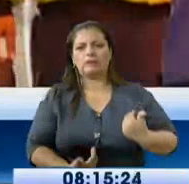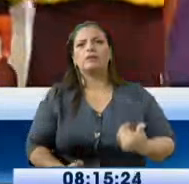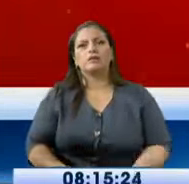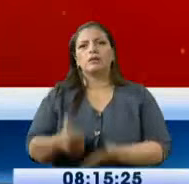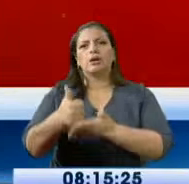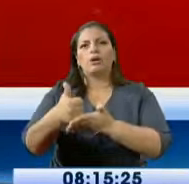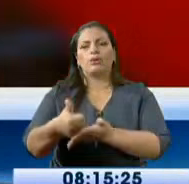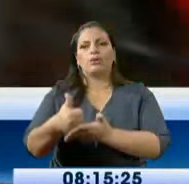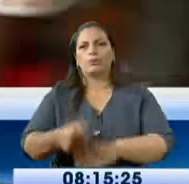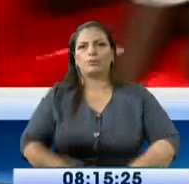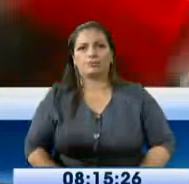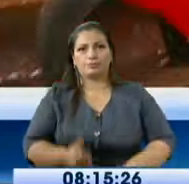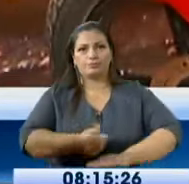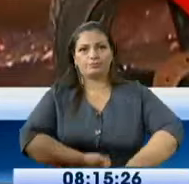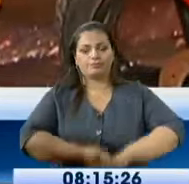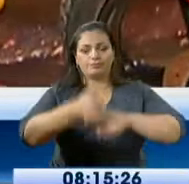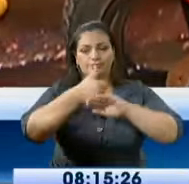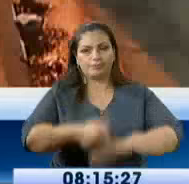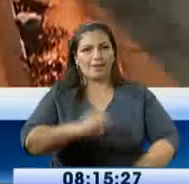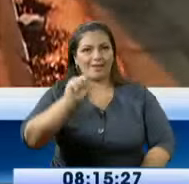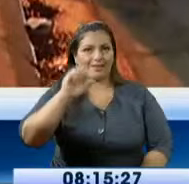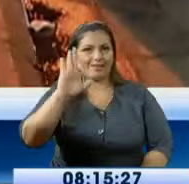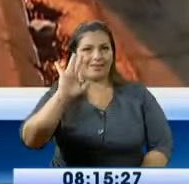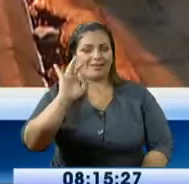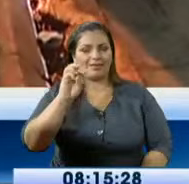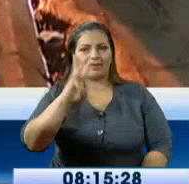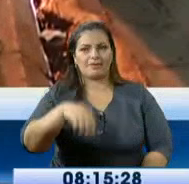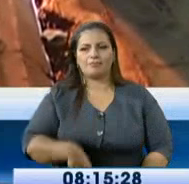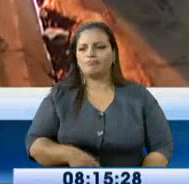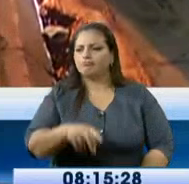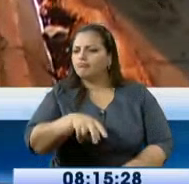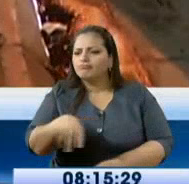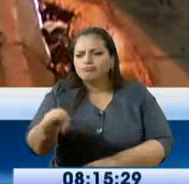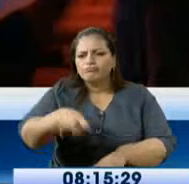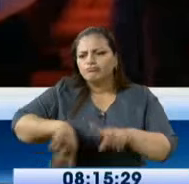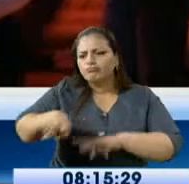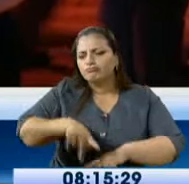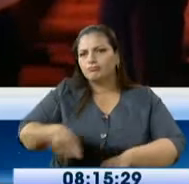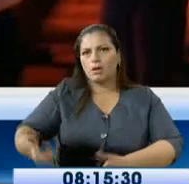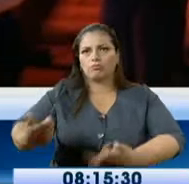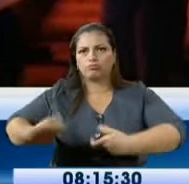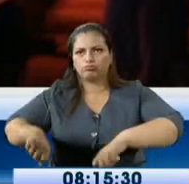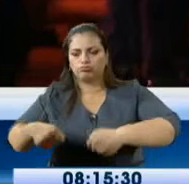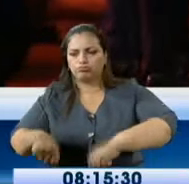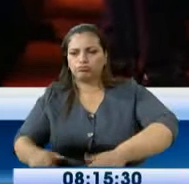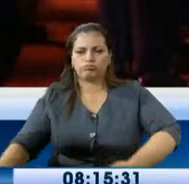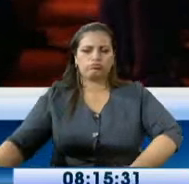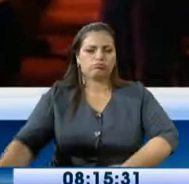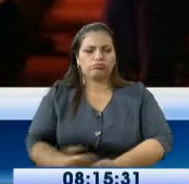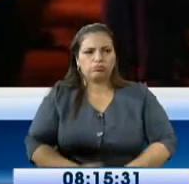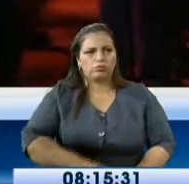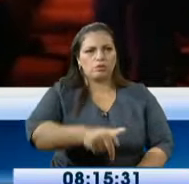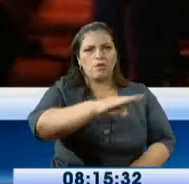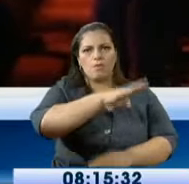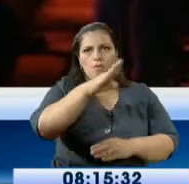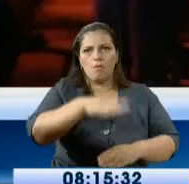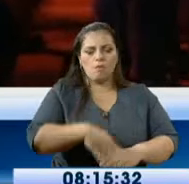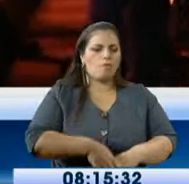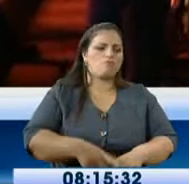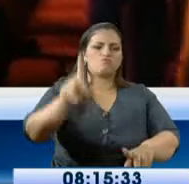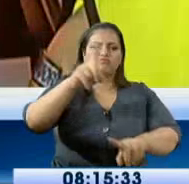sitio, trasladando ambos vehículos a los patios de retención vehiculares y reteniendo a uno de los conductores, al de